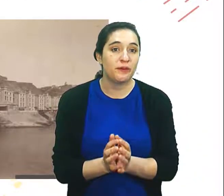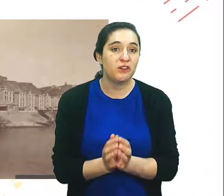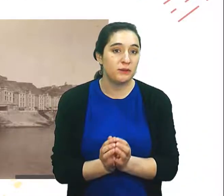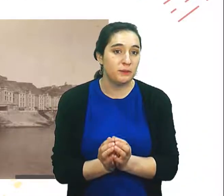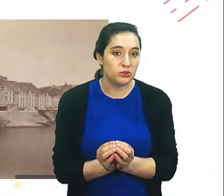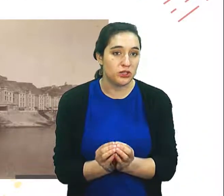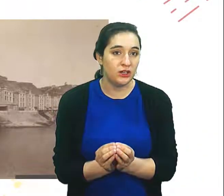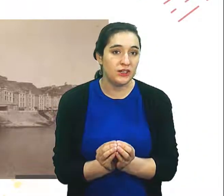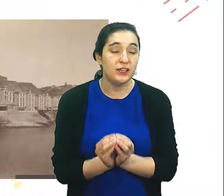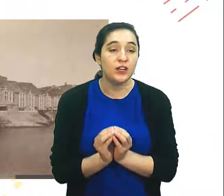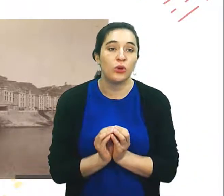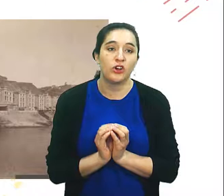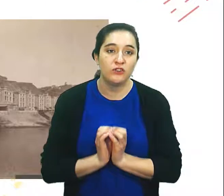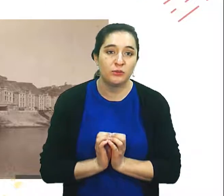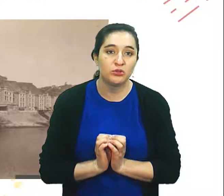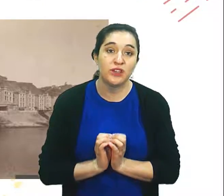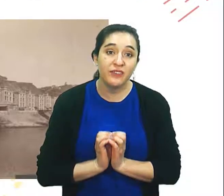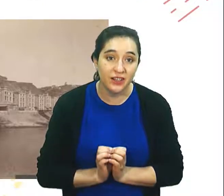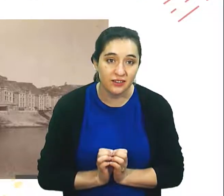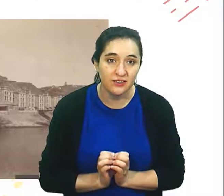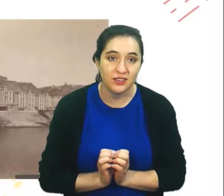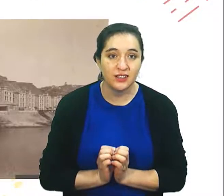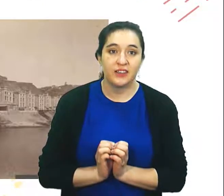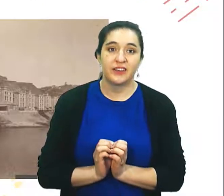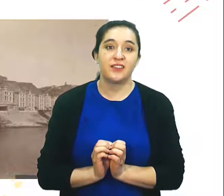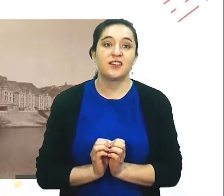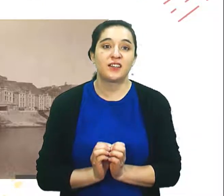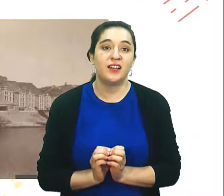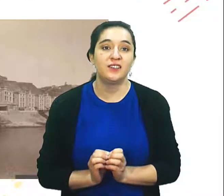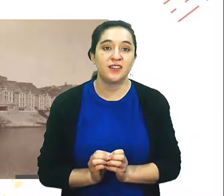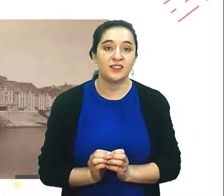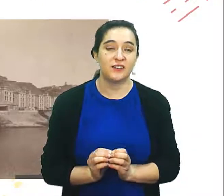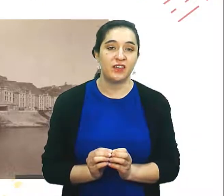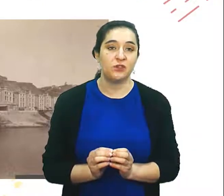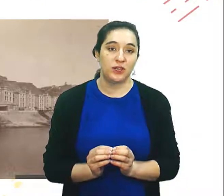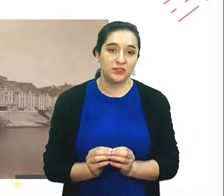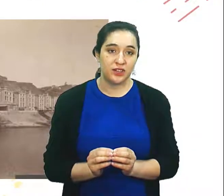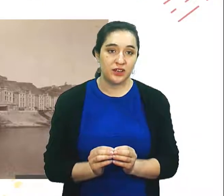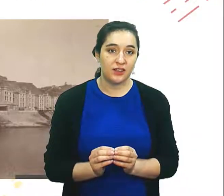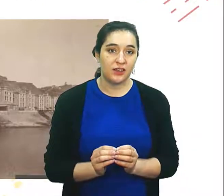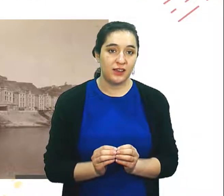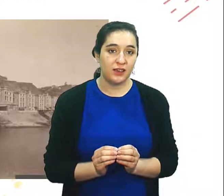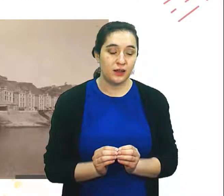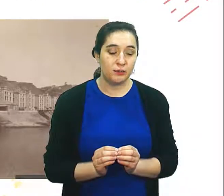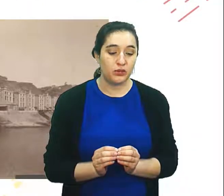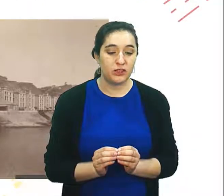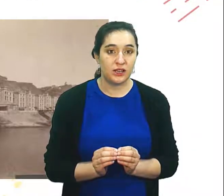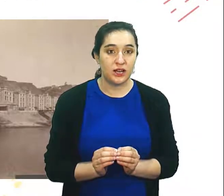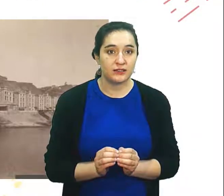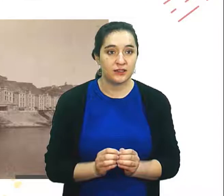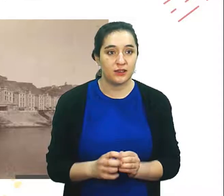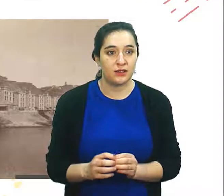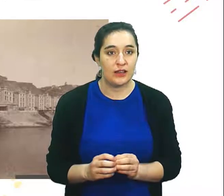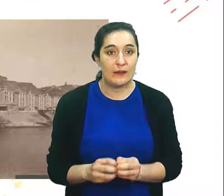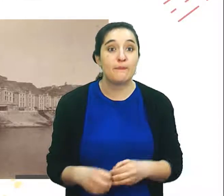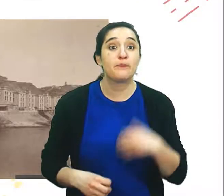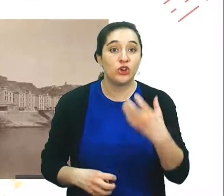del pueblo mapuche y que luego vamos a ver que se realiza a través de una serie de